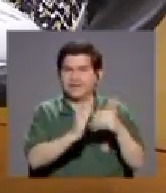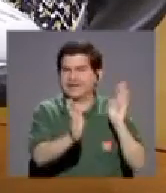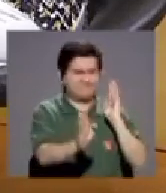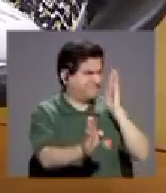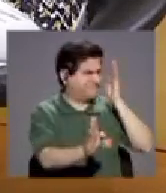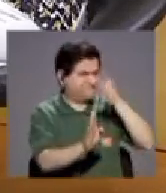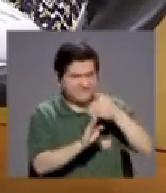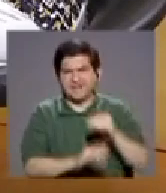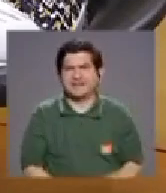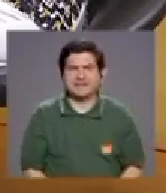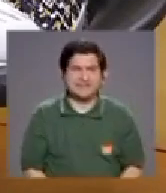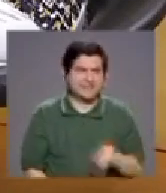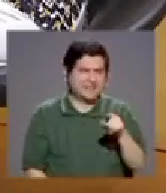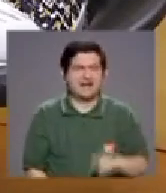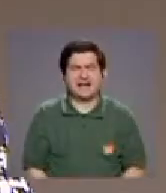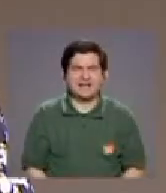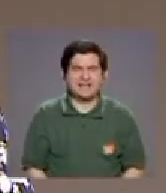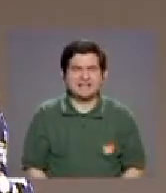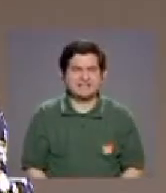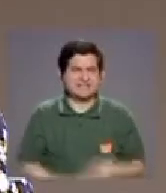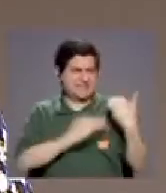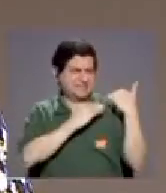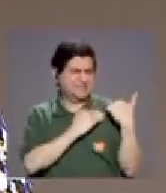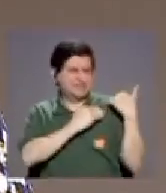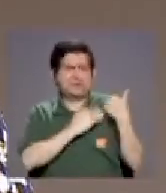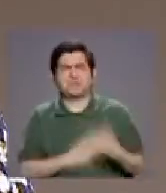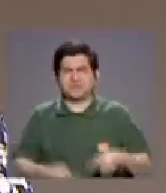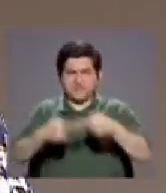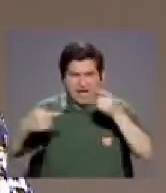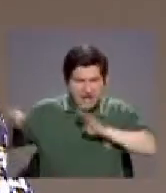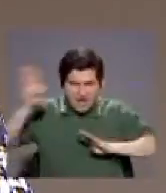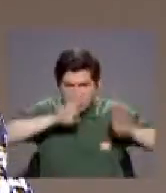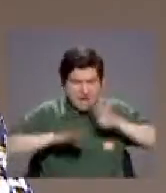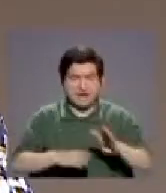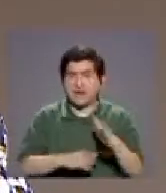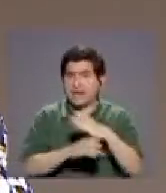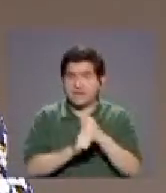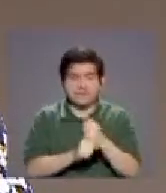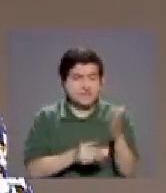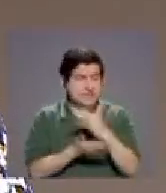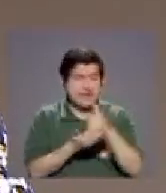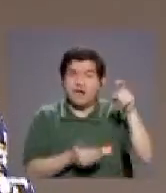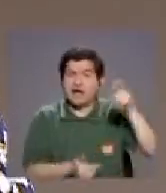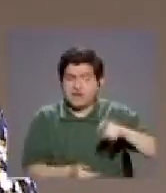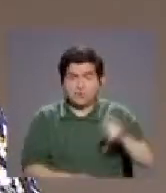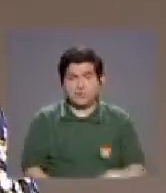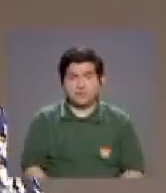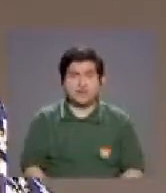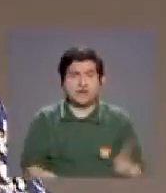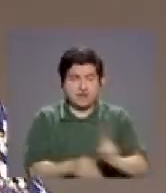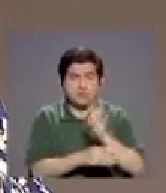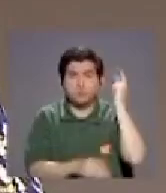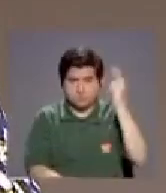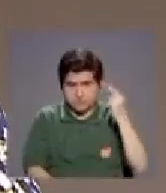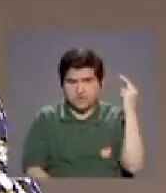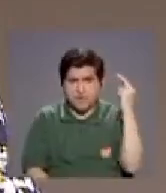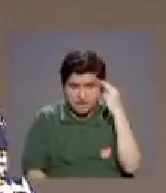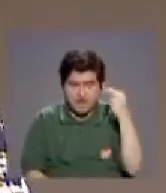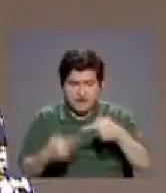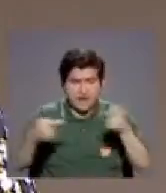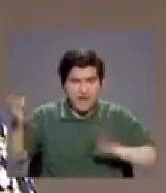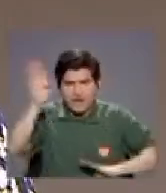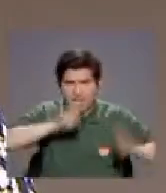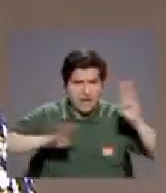directamente es la resistencia antibiótica. Se calcula que si no hacemos algo, y ese algo es usar racionalmente los